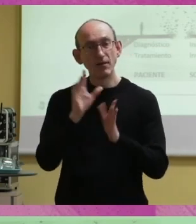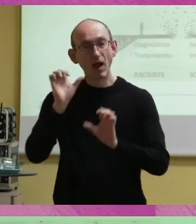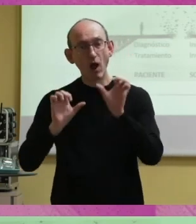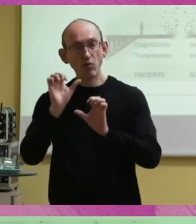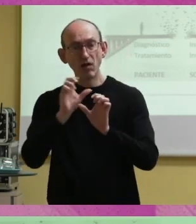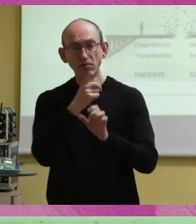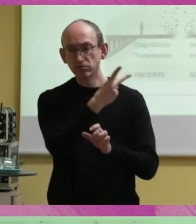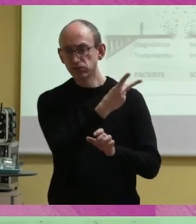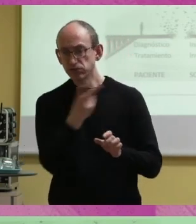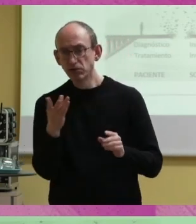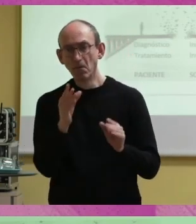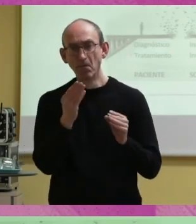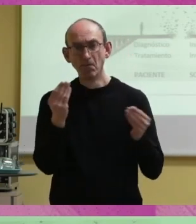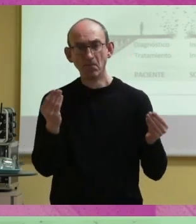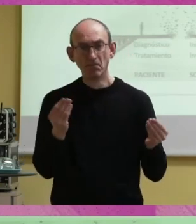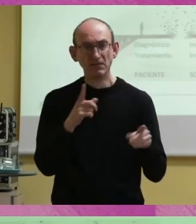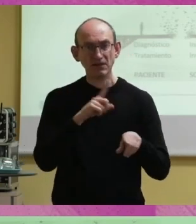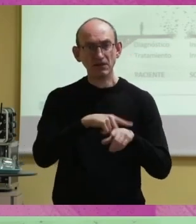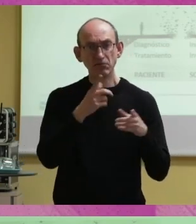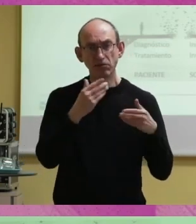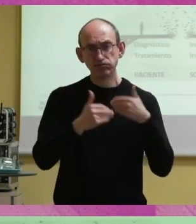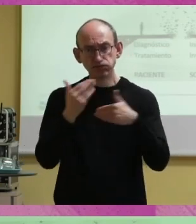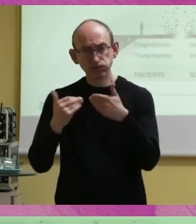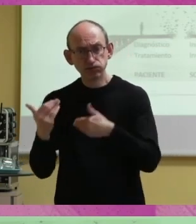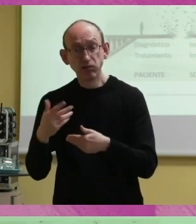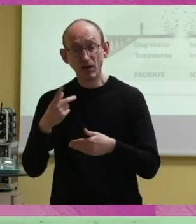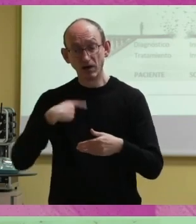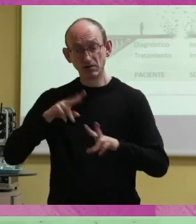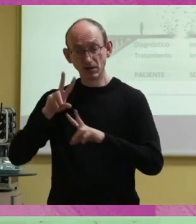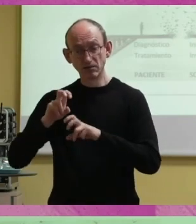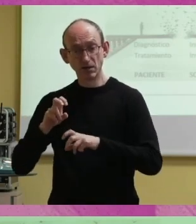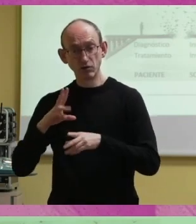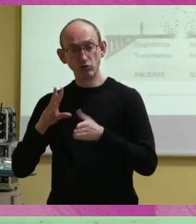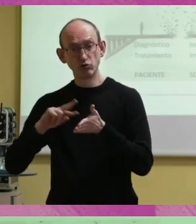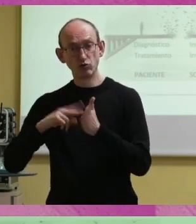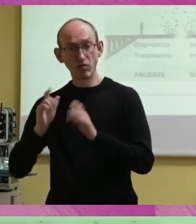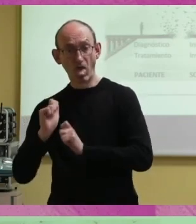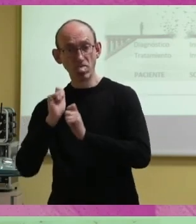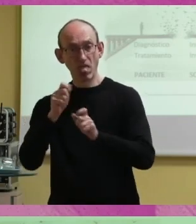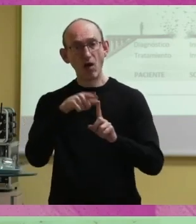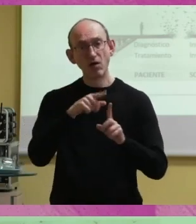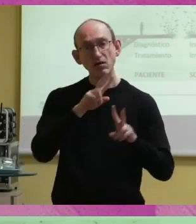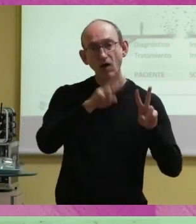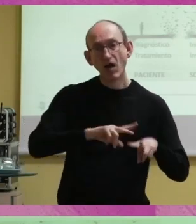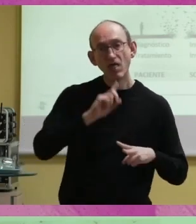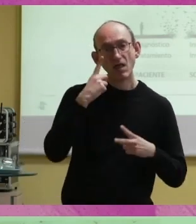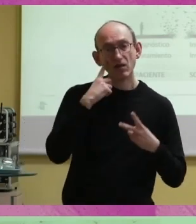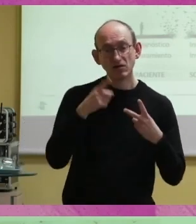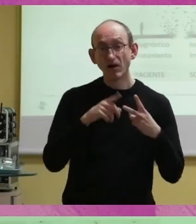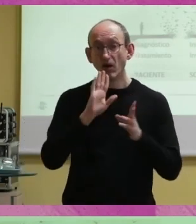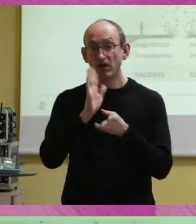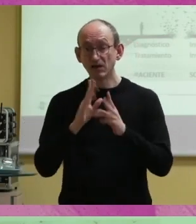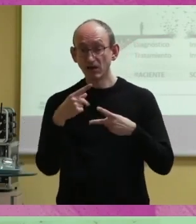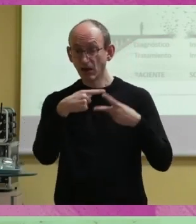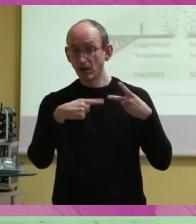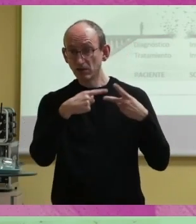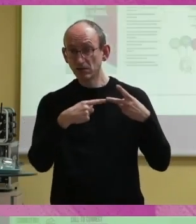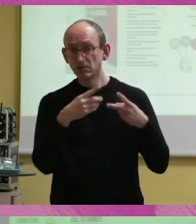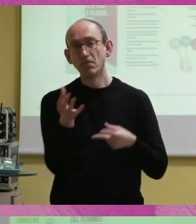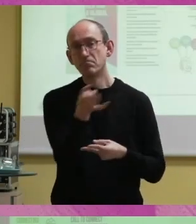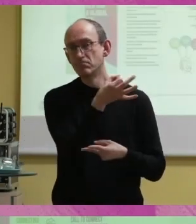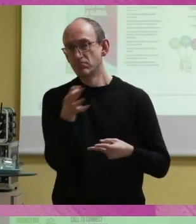evaluación. Y desde la investigación aportemos soluciones para que el diagnóstico y el tratamiento del paciente sea más efectivo.